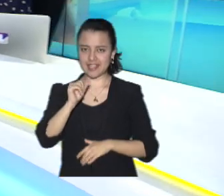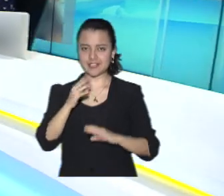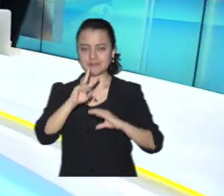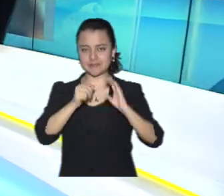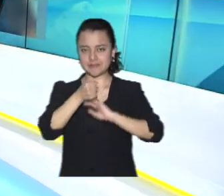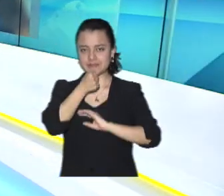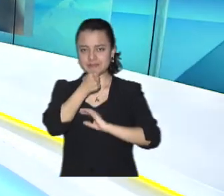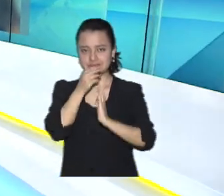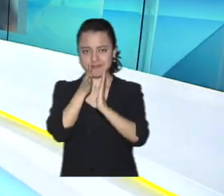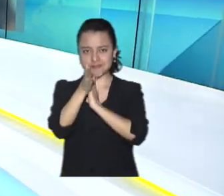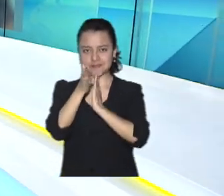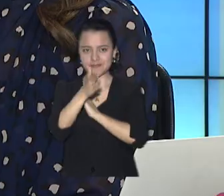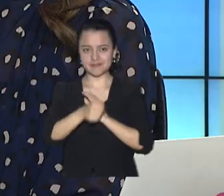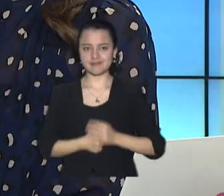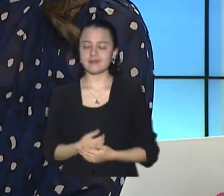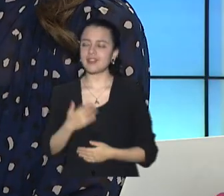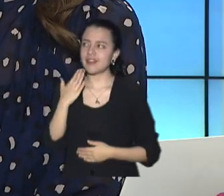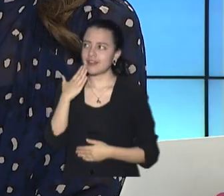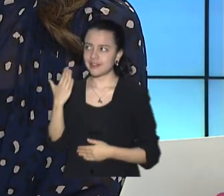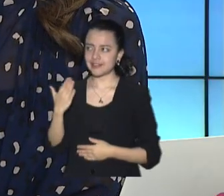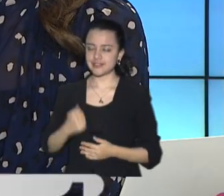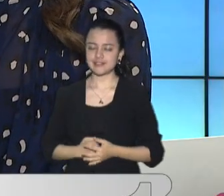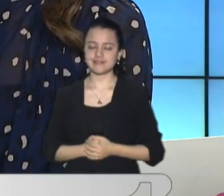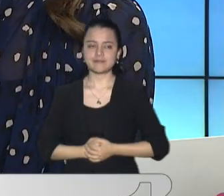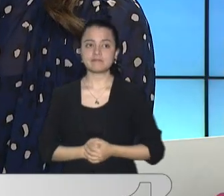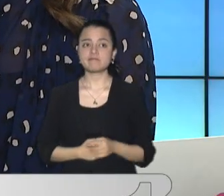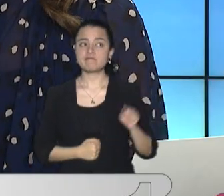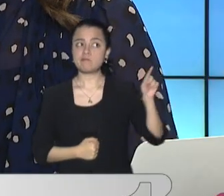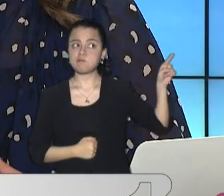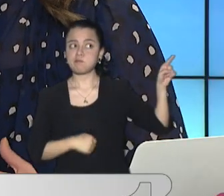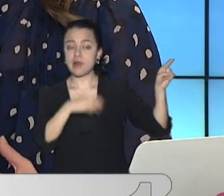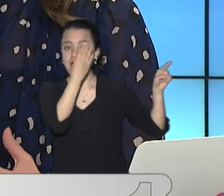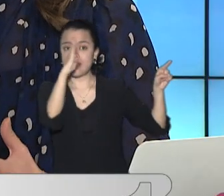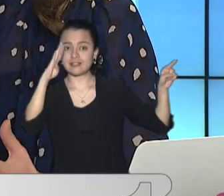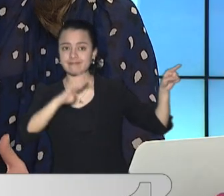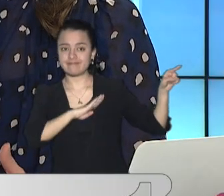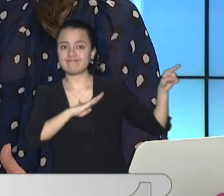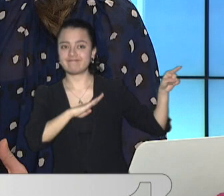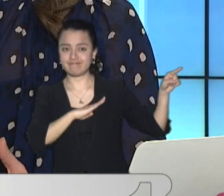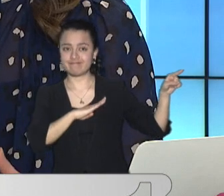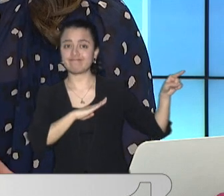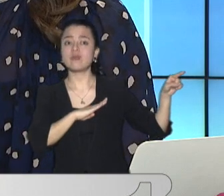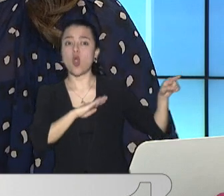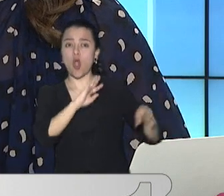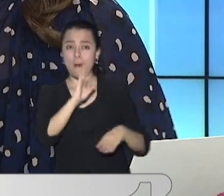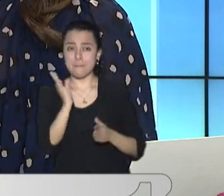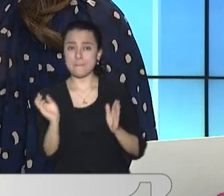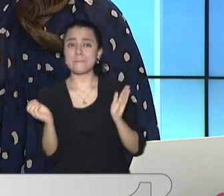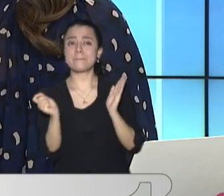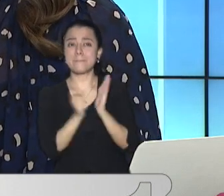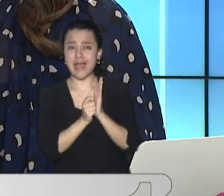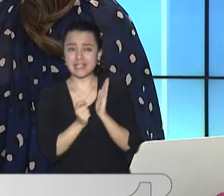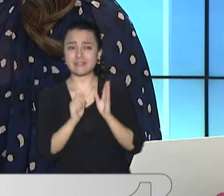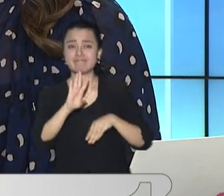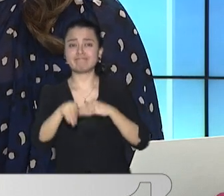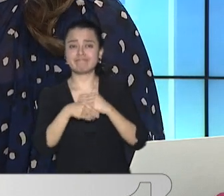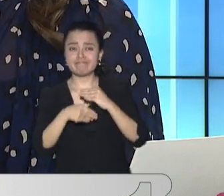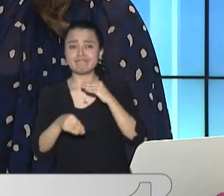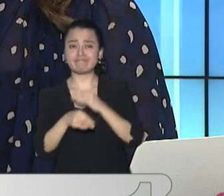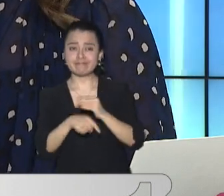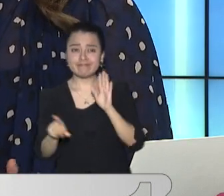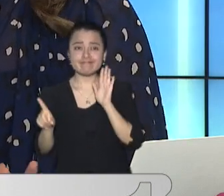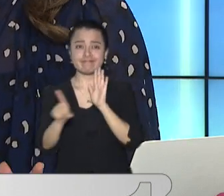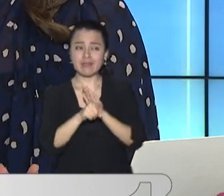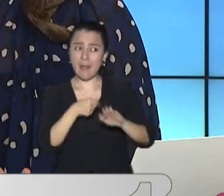1, CMI. Sebastián, gracias. La alcaldía de Barranquilla estableció nuevas disposiciones sobre los protocolos de